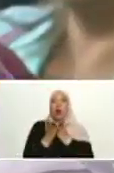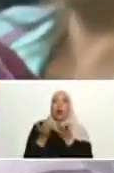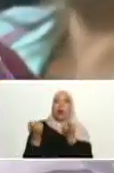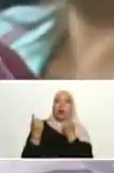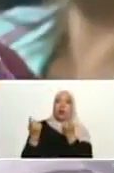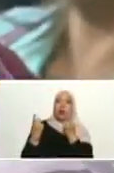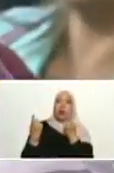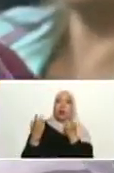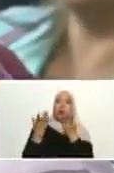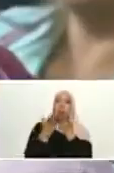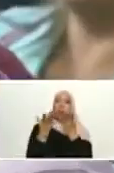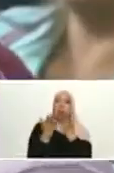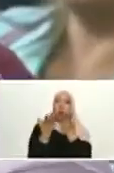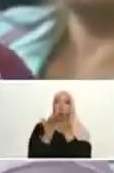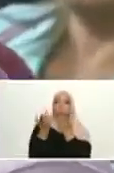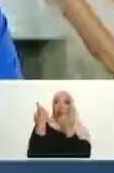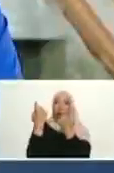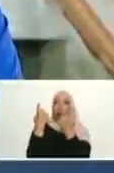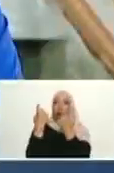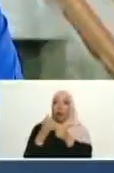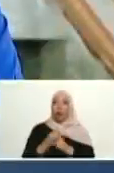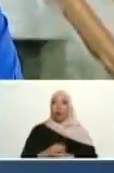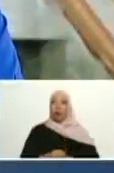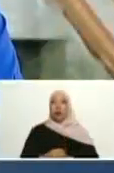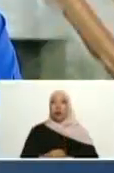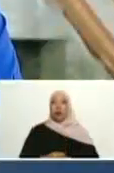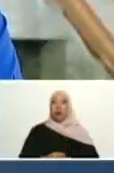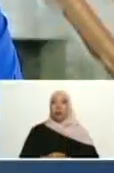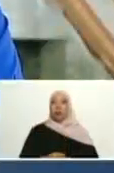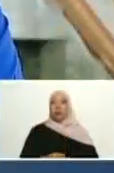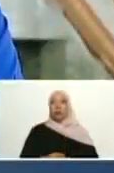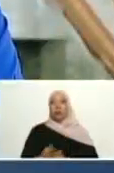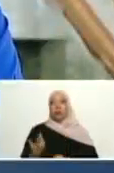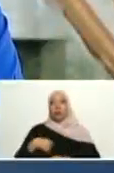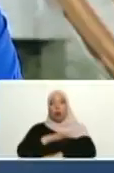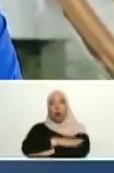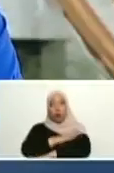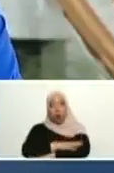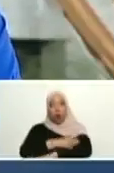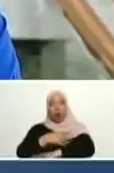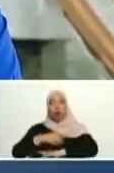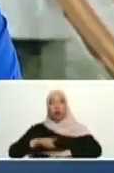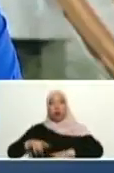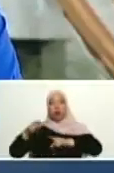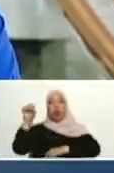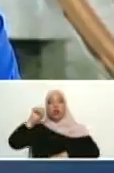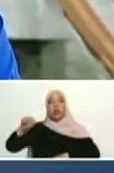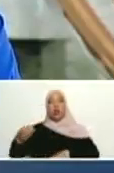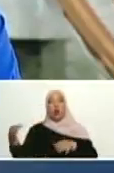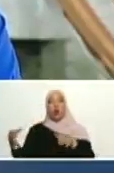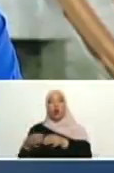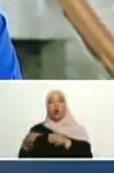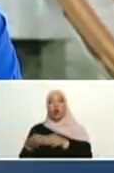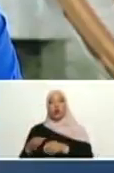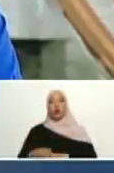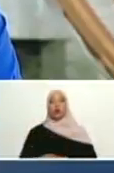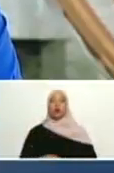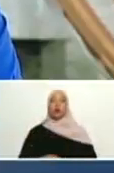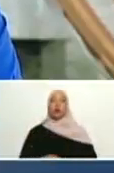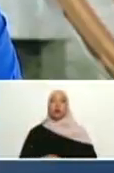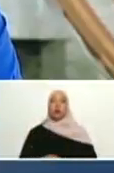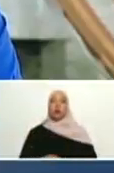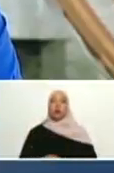una escuela para la formación ética, espiritual, sindical, política, ideológica.